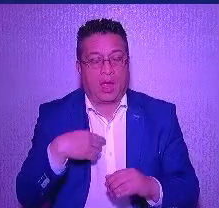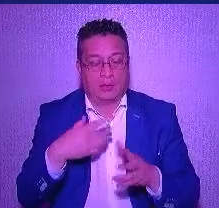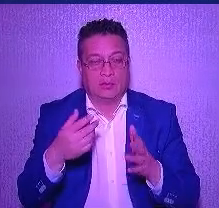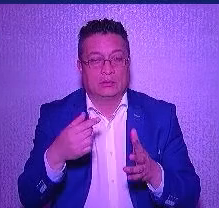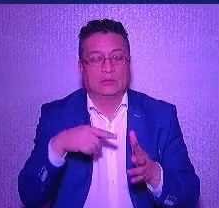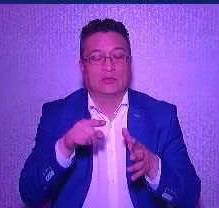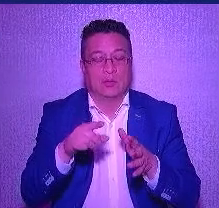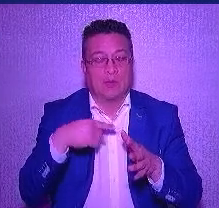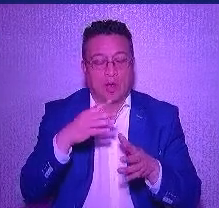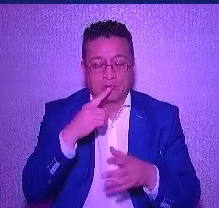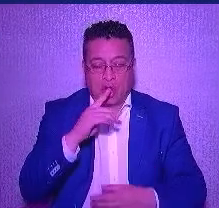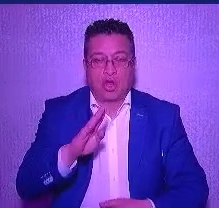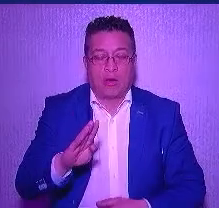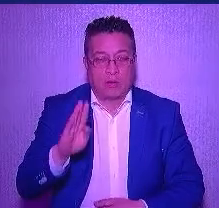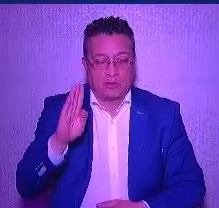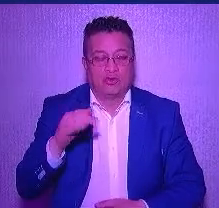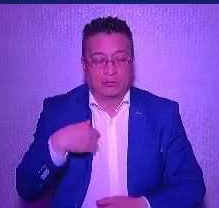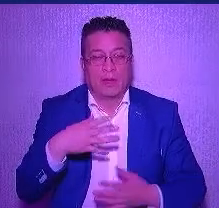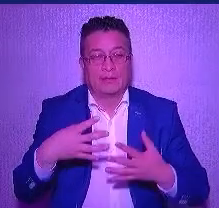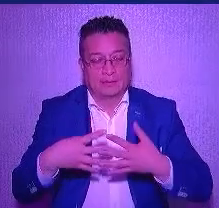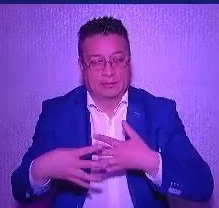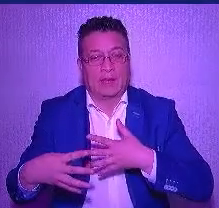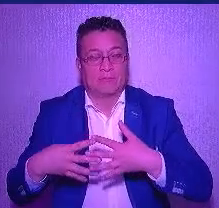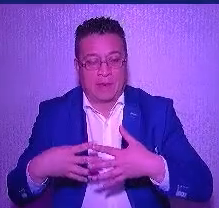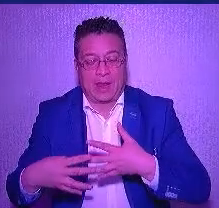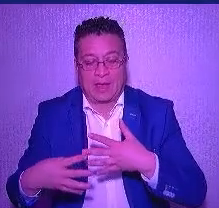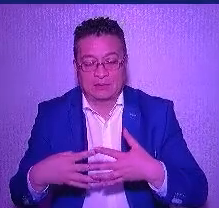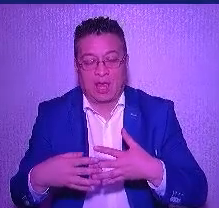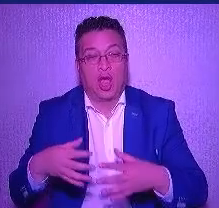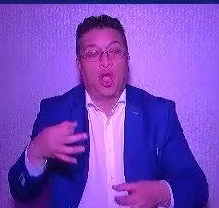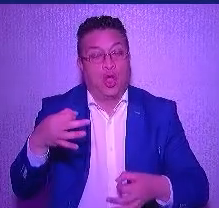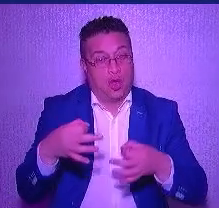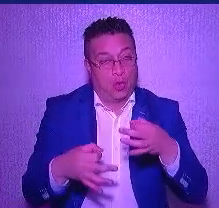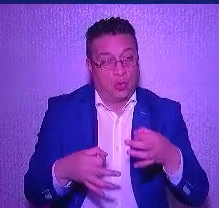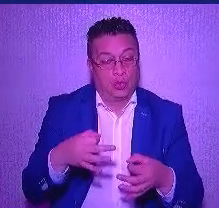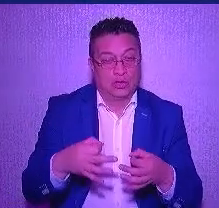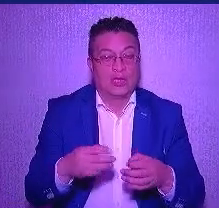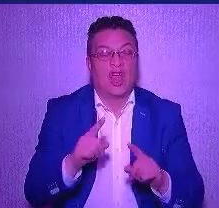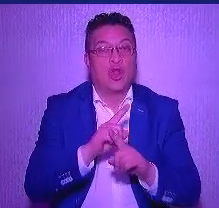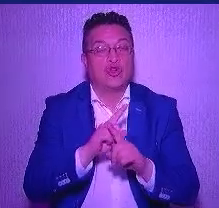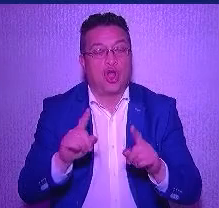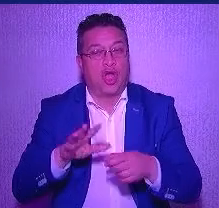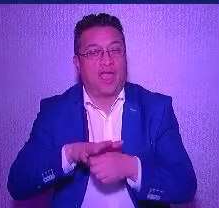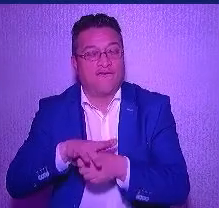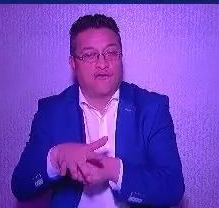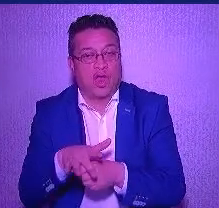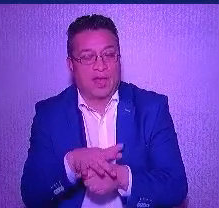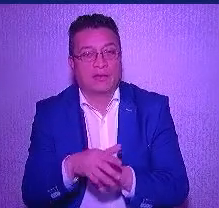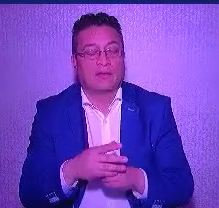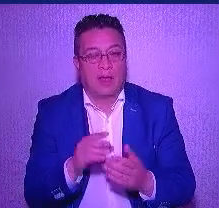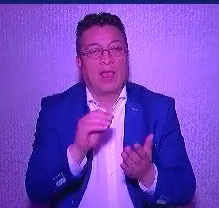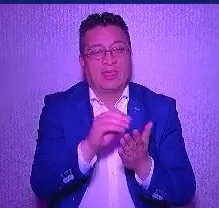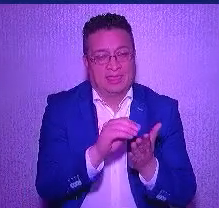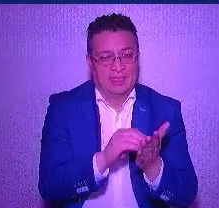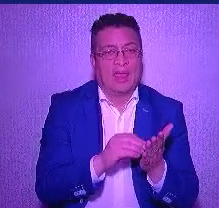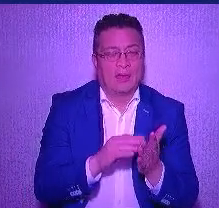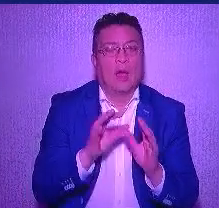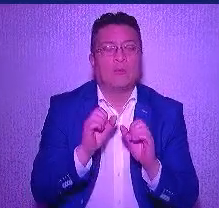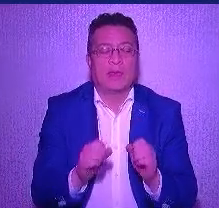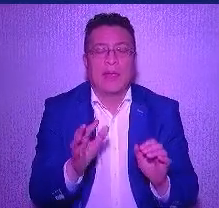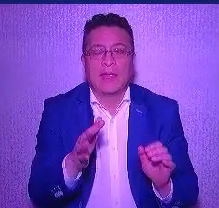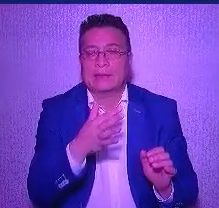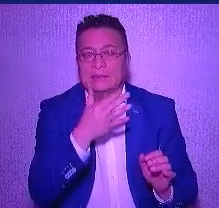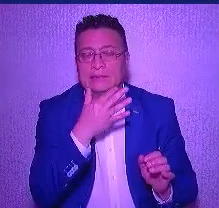y compromisos de transparencia justicia no influencia Porque esos datasets pueden ser simplemente